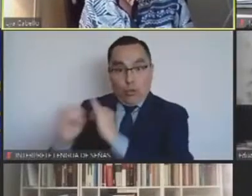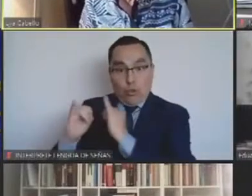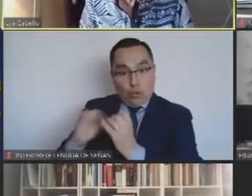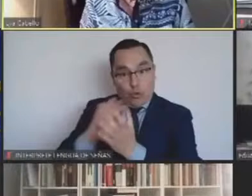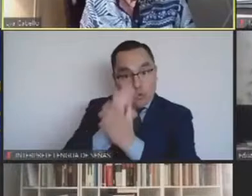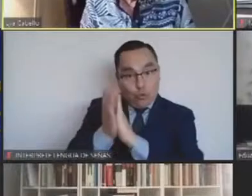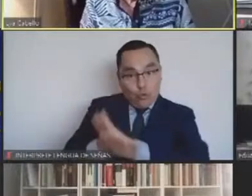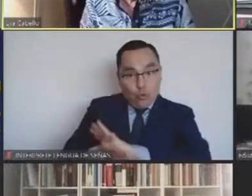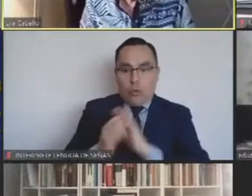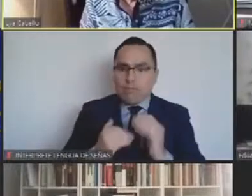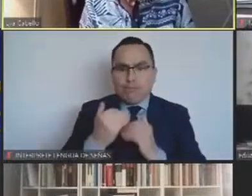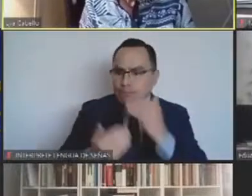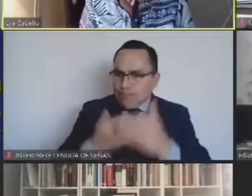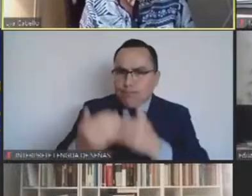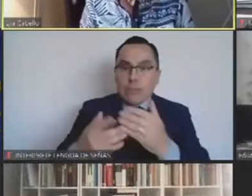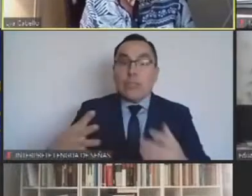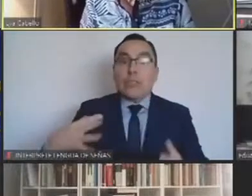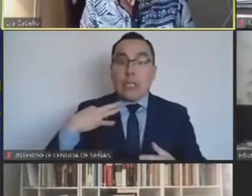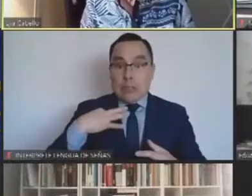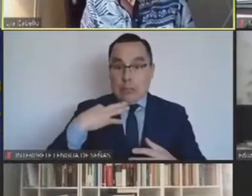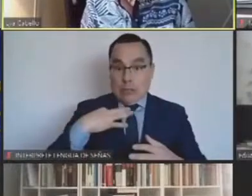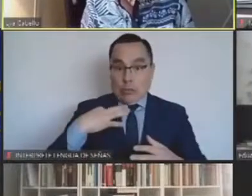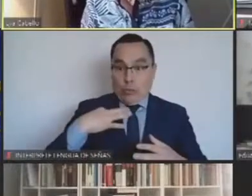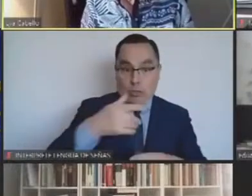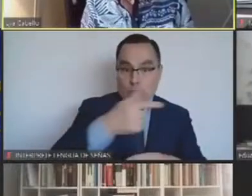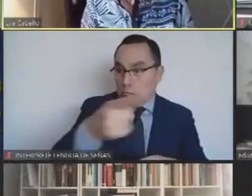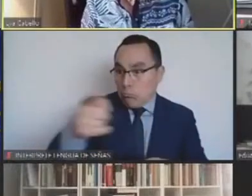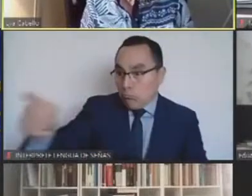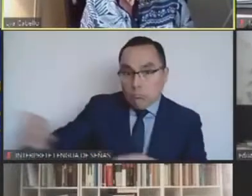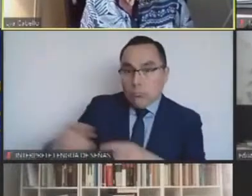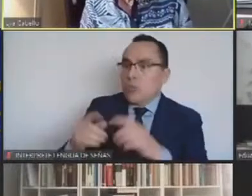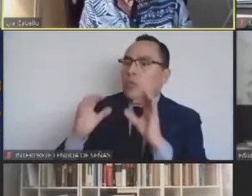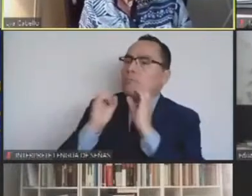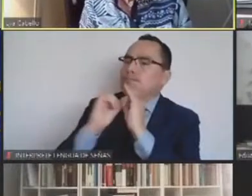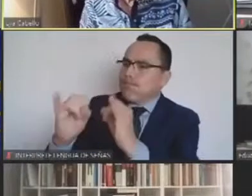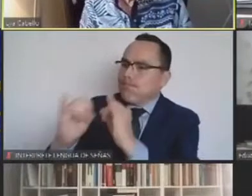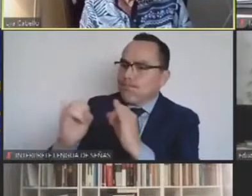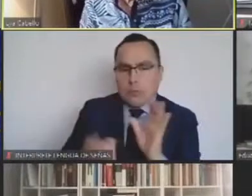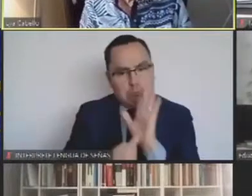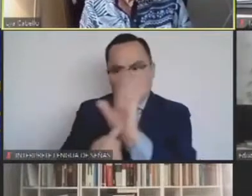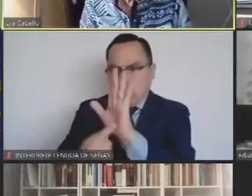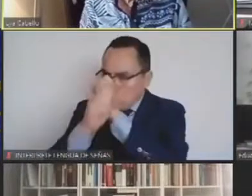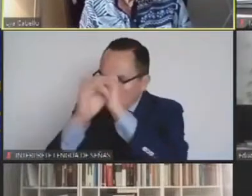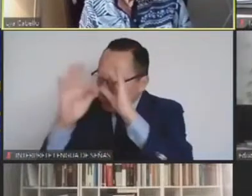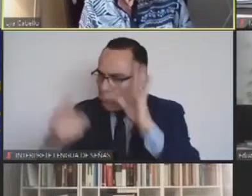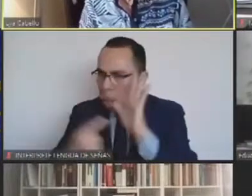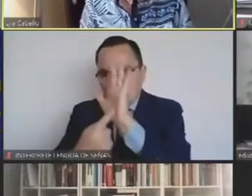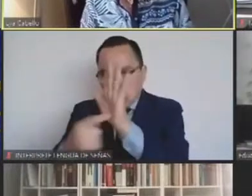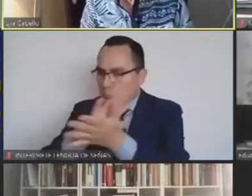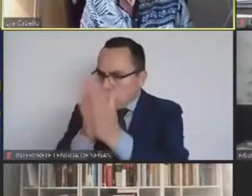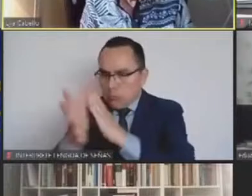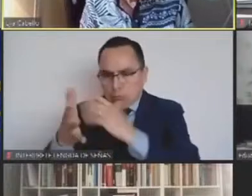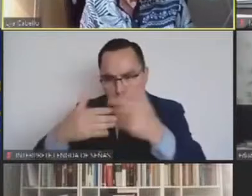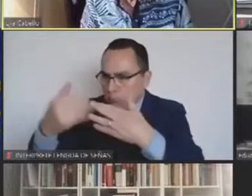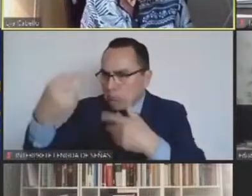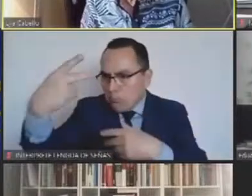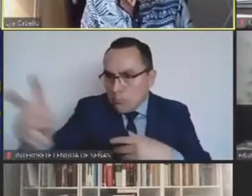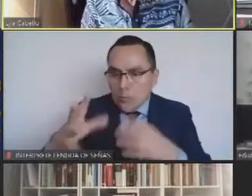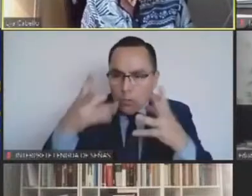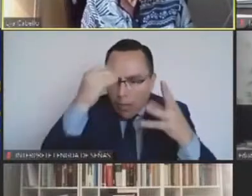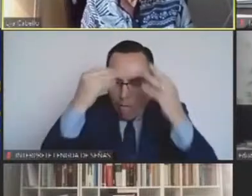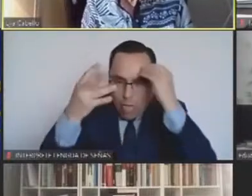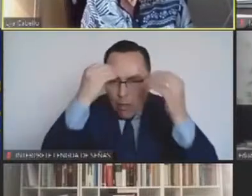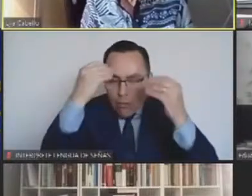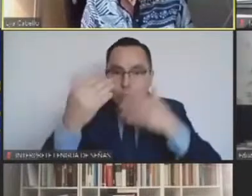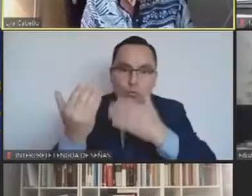incremente su educación para permitirle realizar demandas adecuadas de mejores servicios y para que también